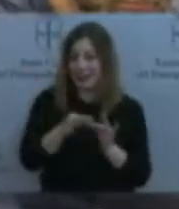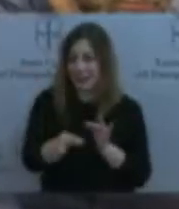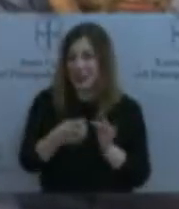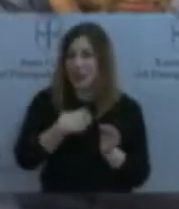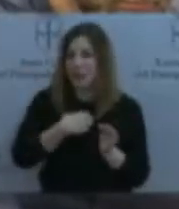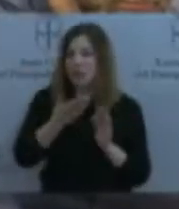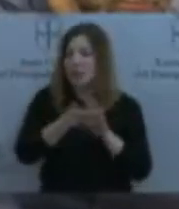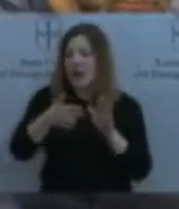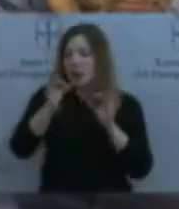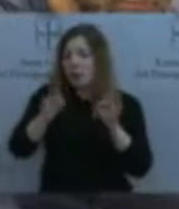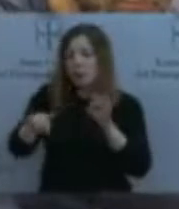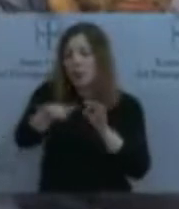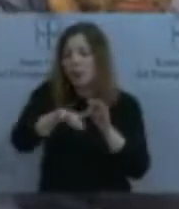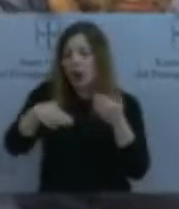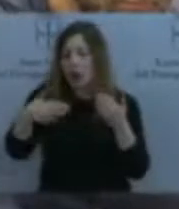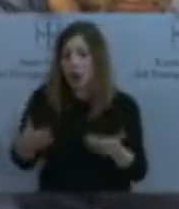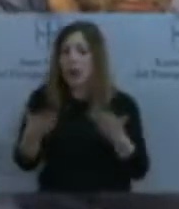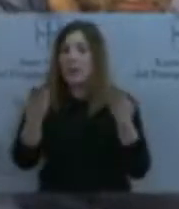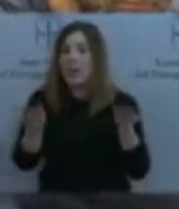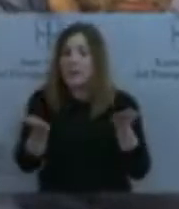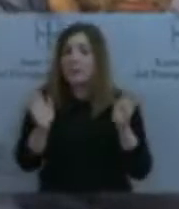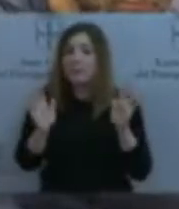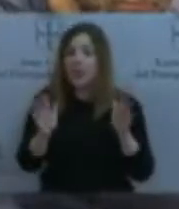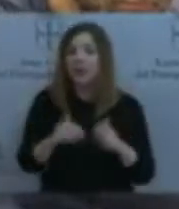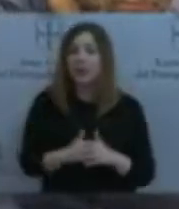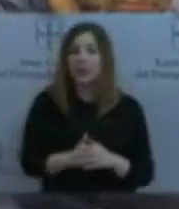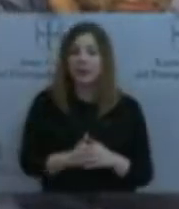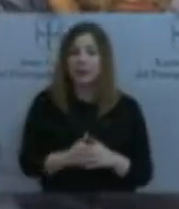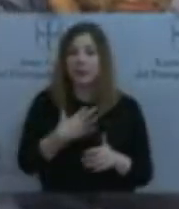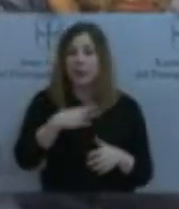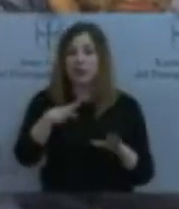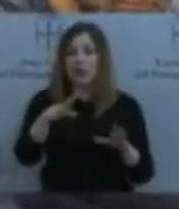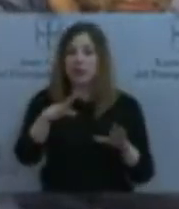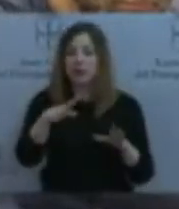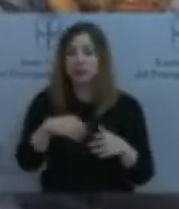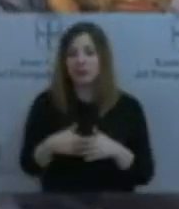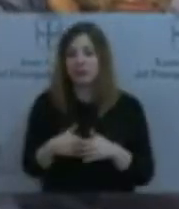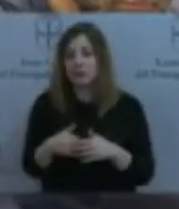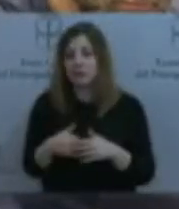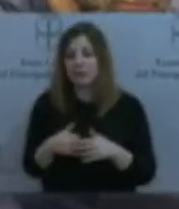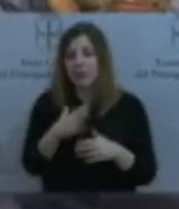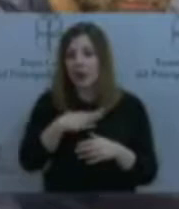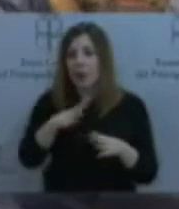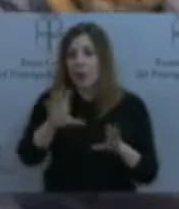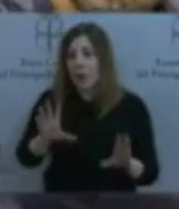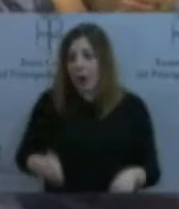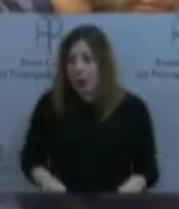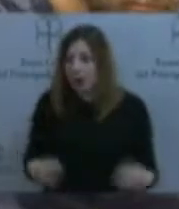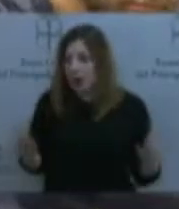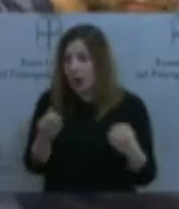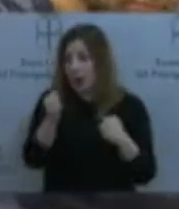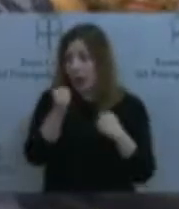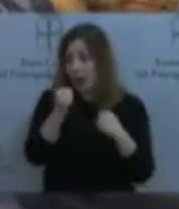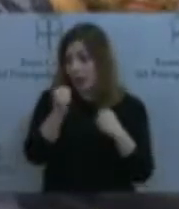podríamos aceptar pulpo como animal de compañía y aceptar la caliza de Vegadeo, no ha